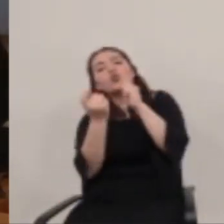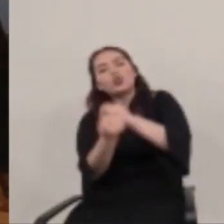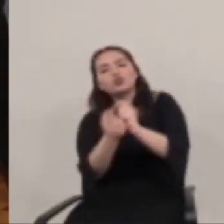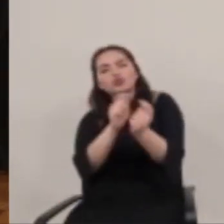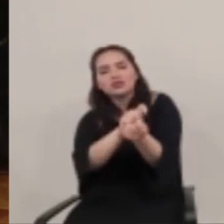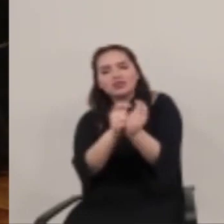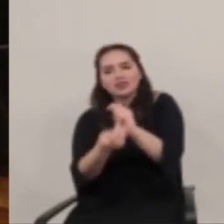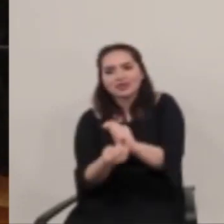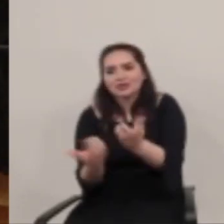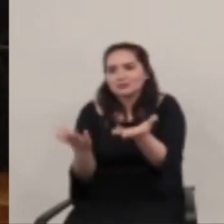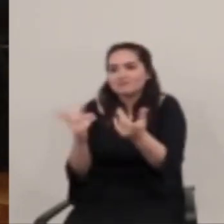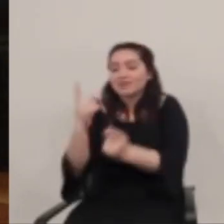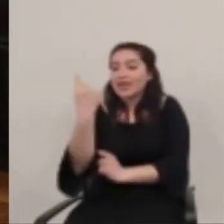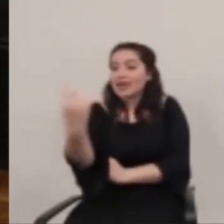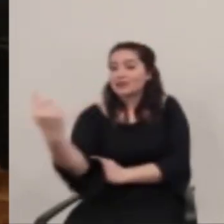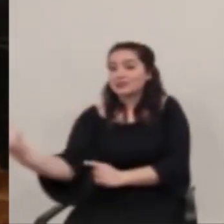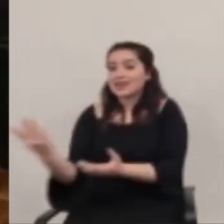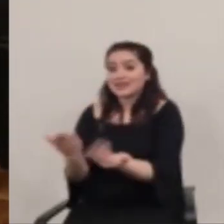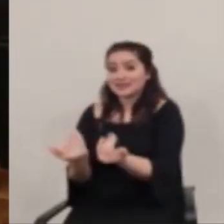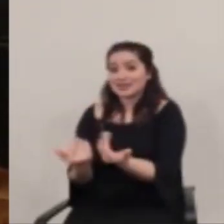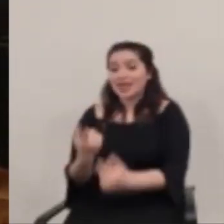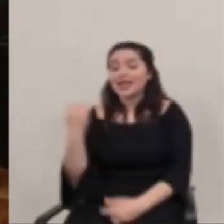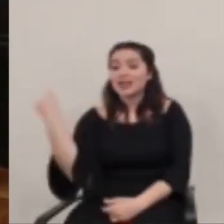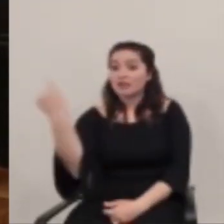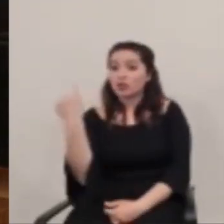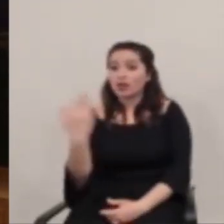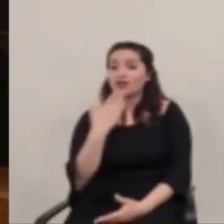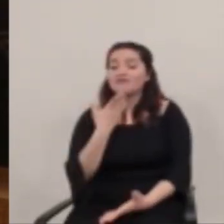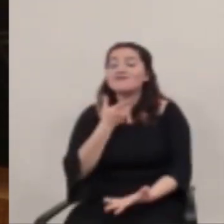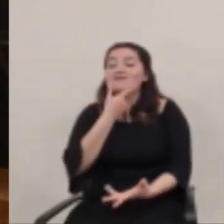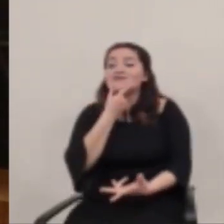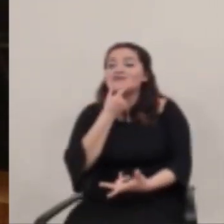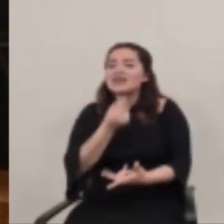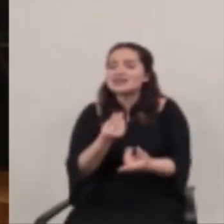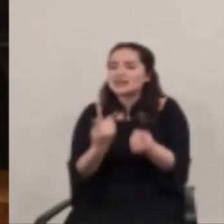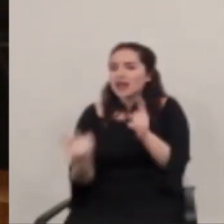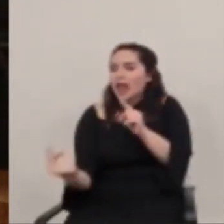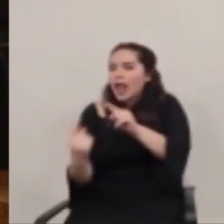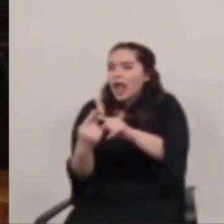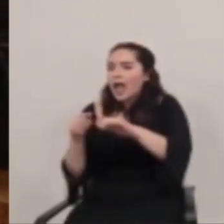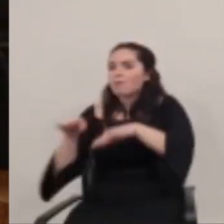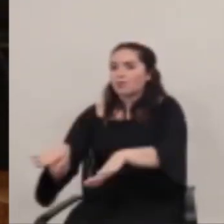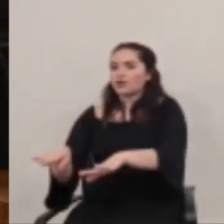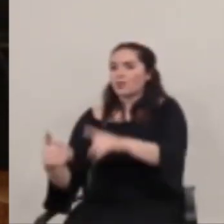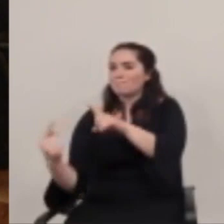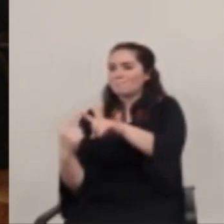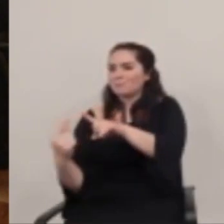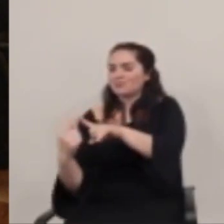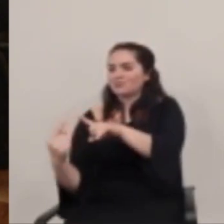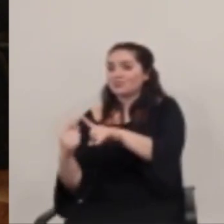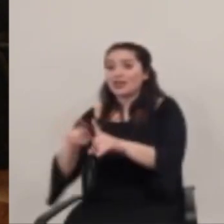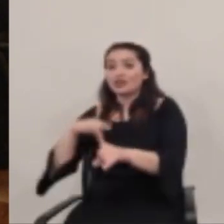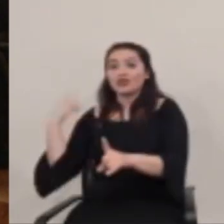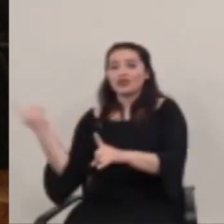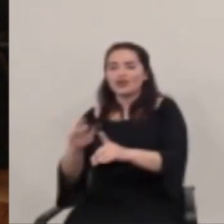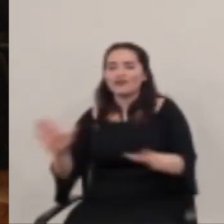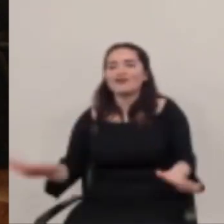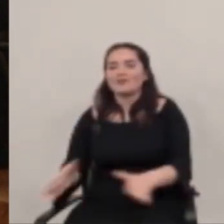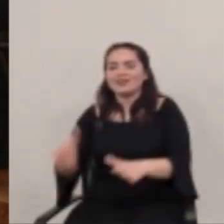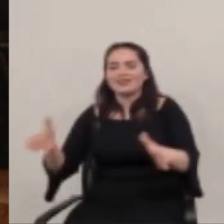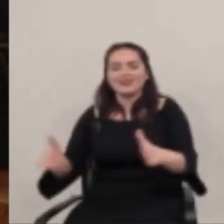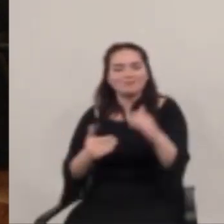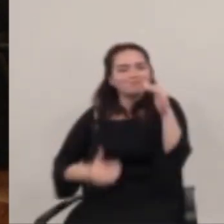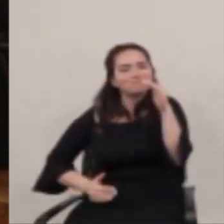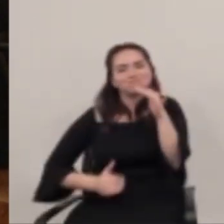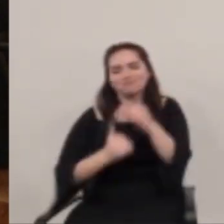necesidades individuales, facilitar medidas de apoyo personalizadas y efectivas en entornos que fomenten al máximo